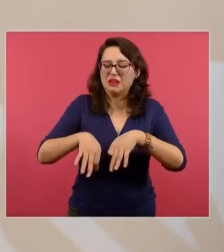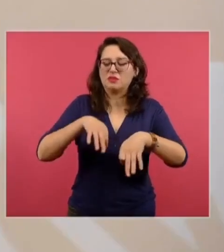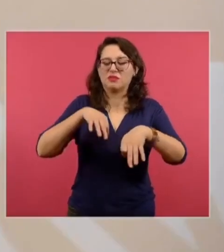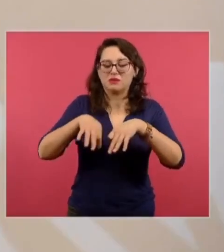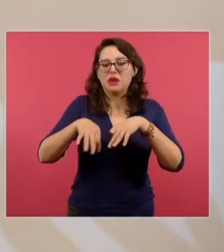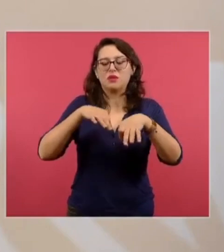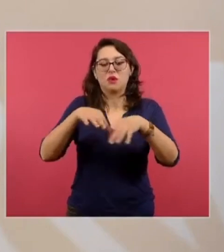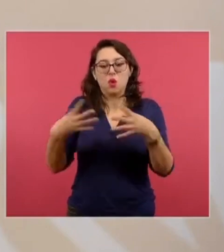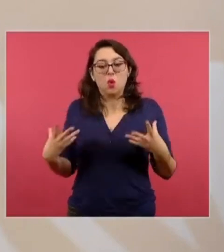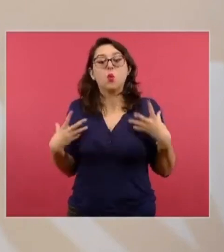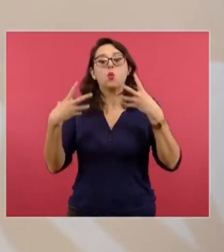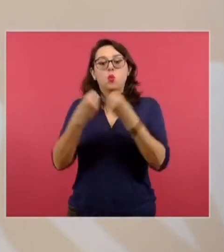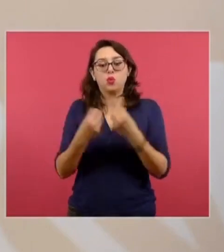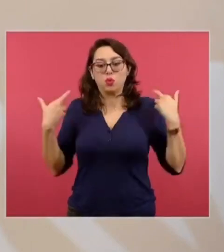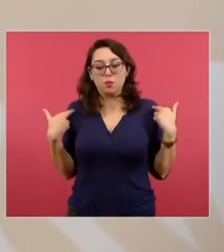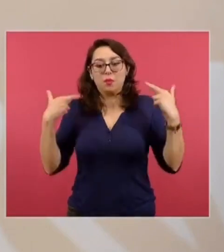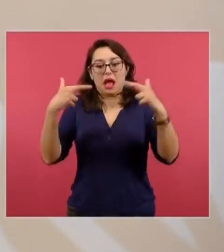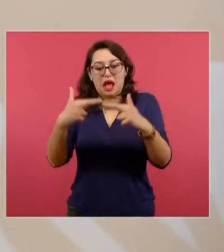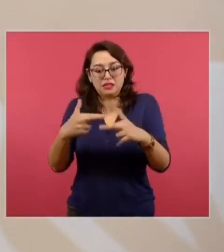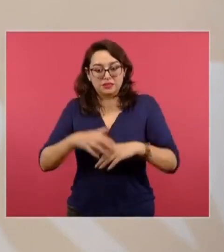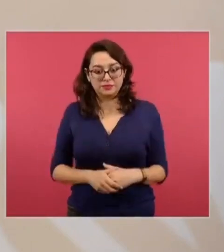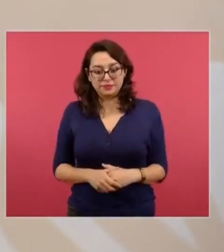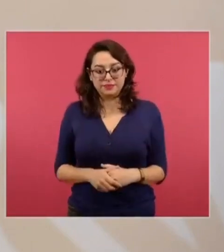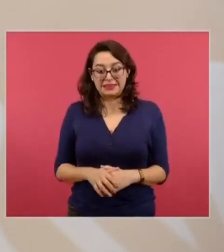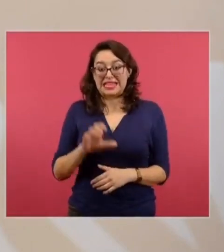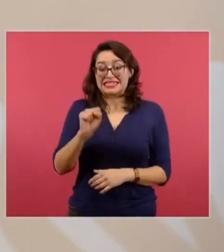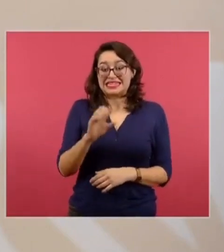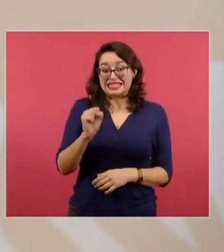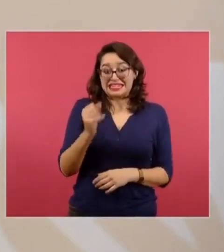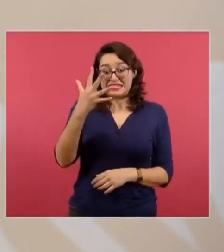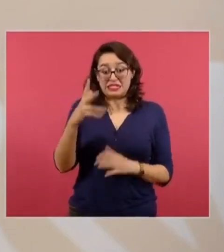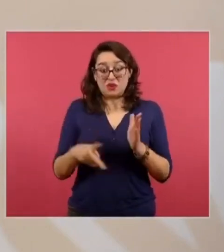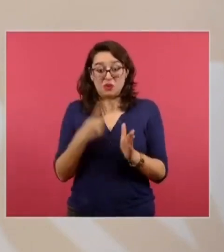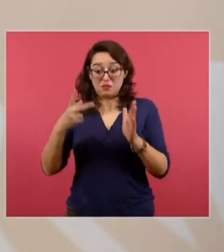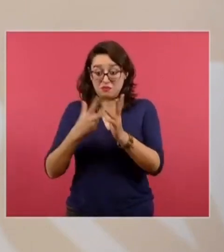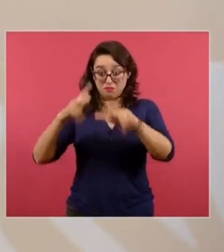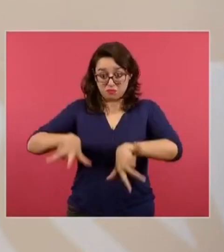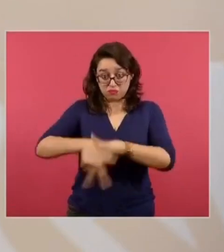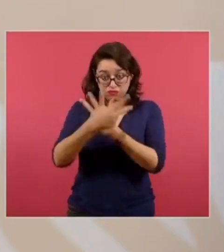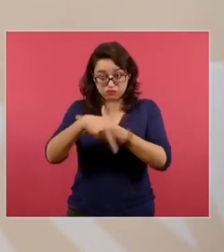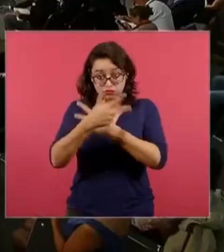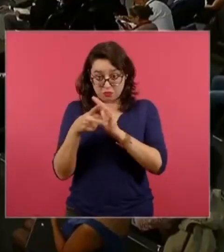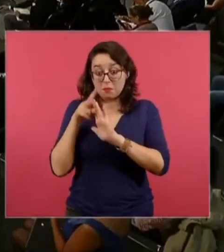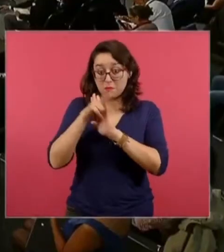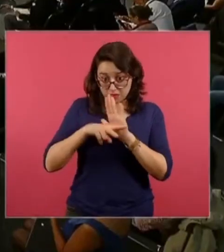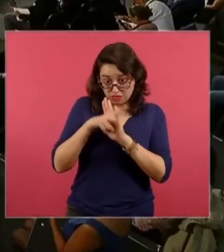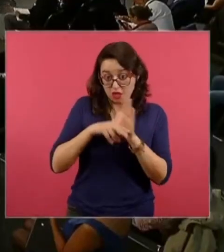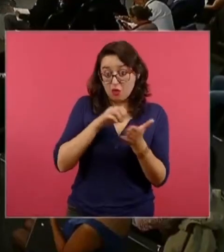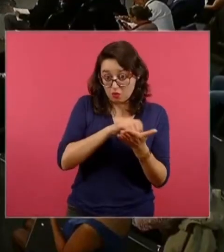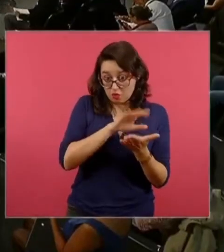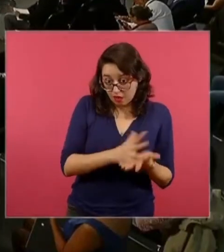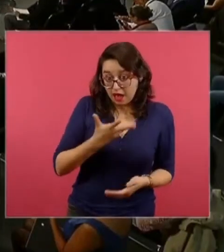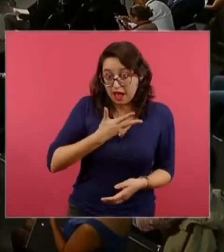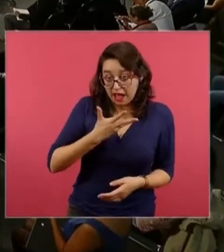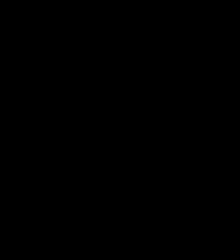maestros. Como había dicho, 65 sesiones virtuales se quedaron grabadas, pero de esas se le dio más